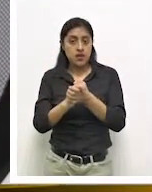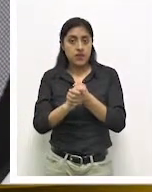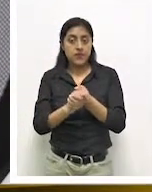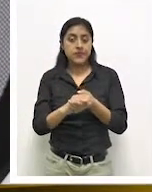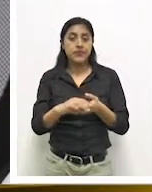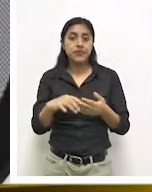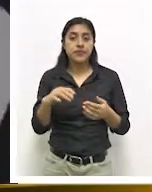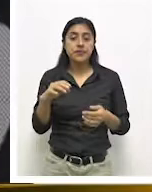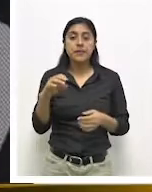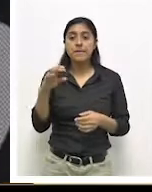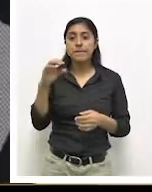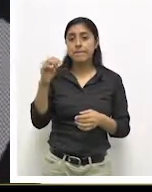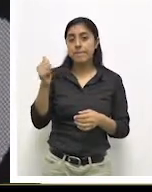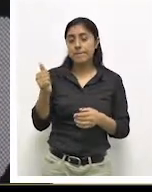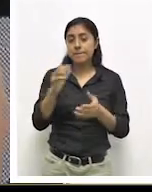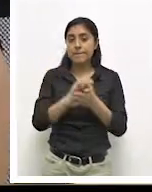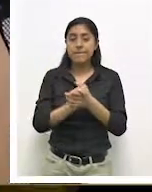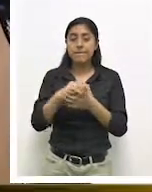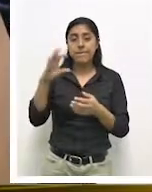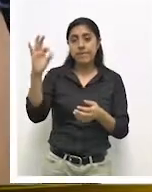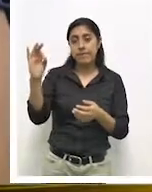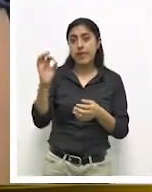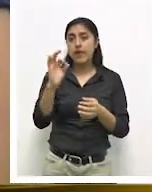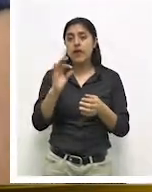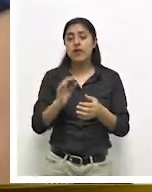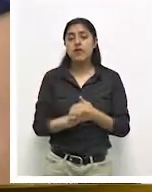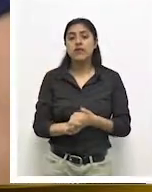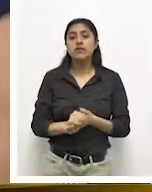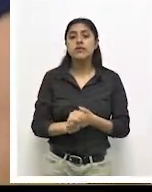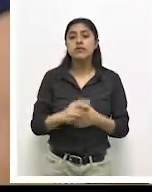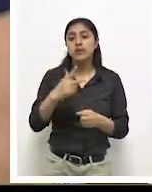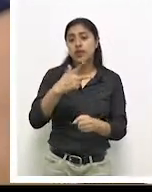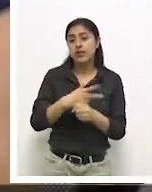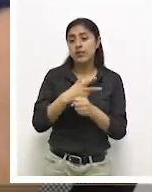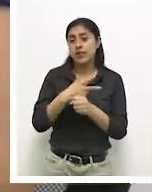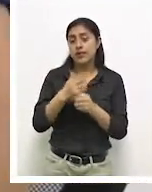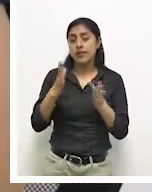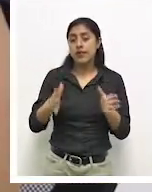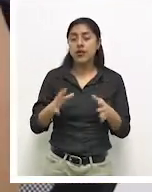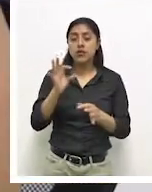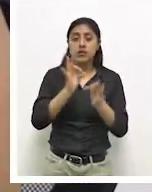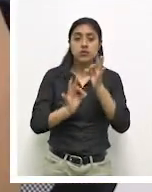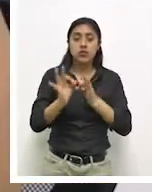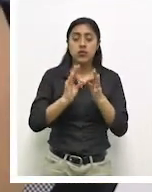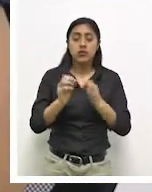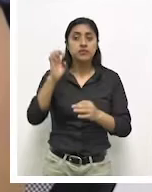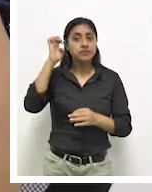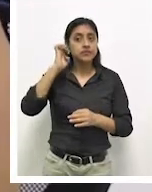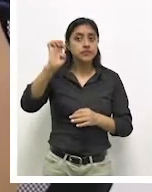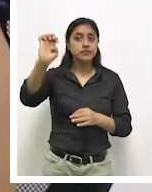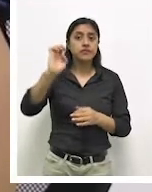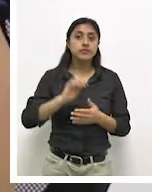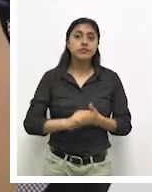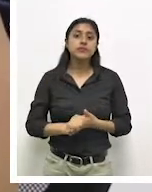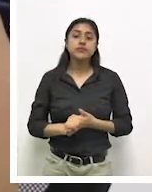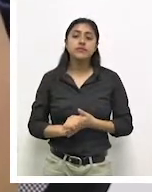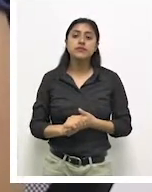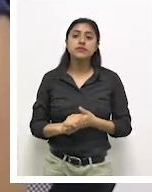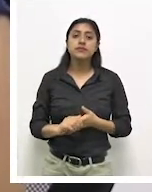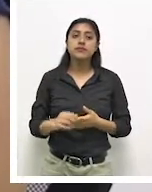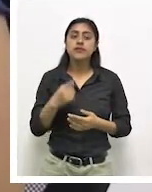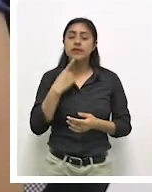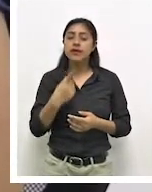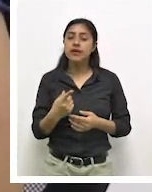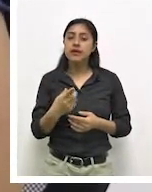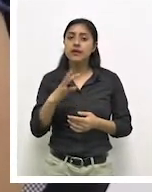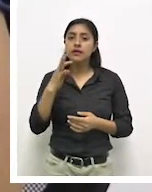los contrayentes, en este caso si existe un contrayente extranjero, acredite la libertad de Estado, es